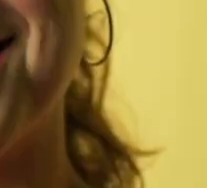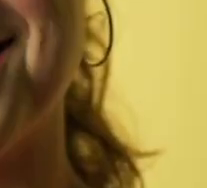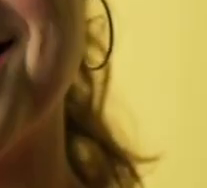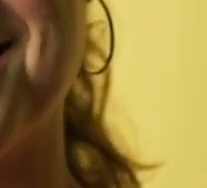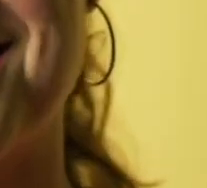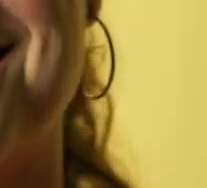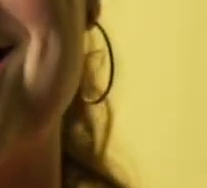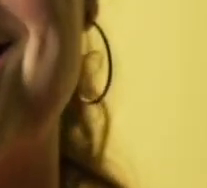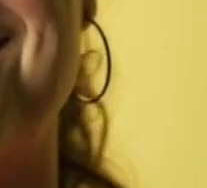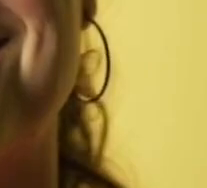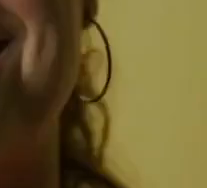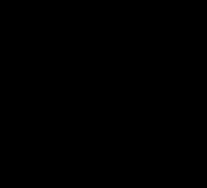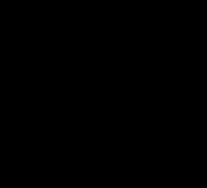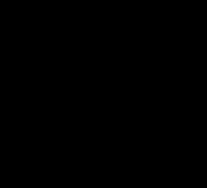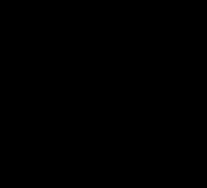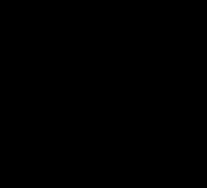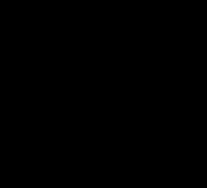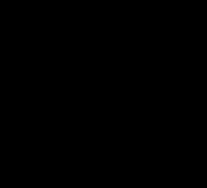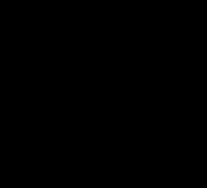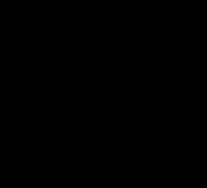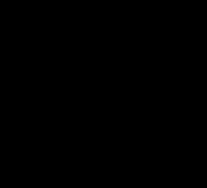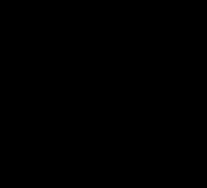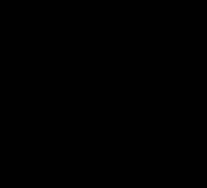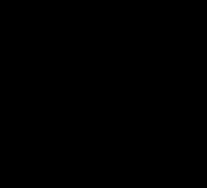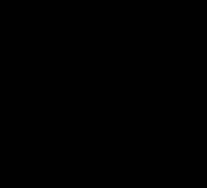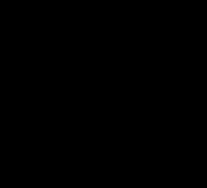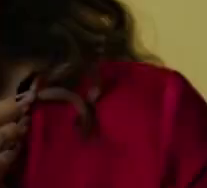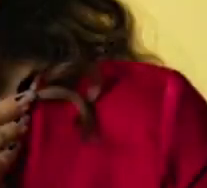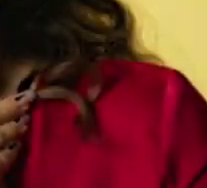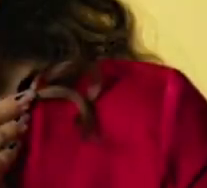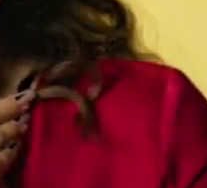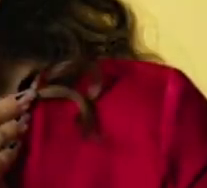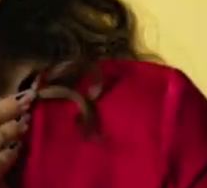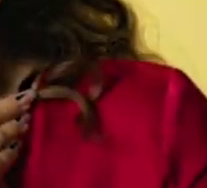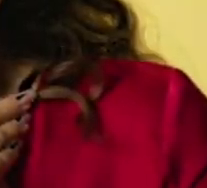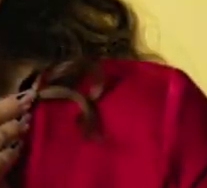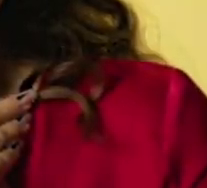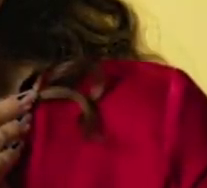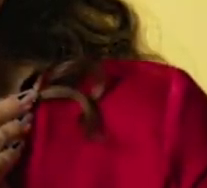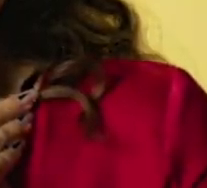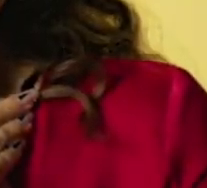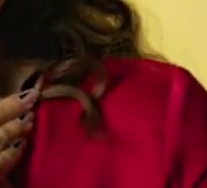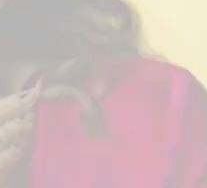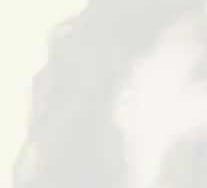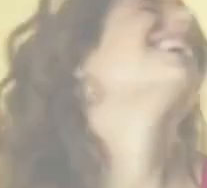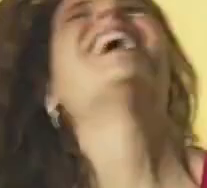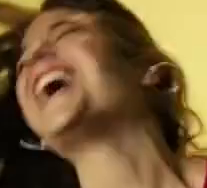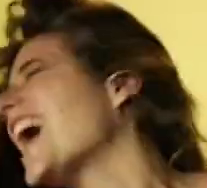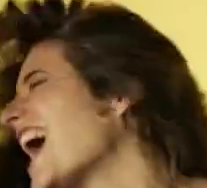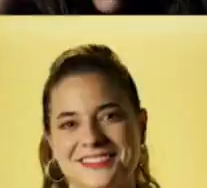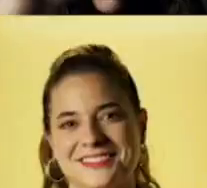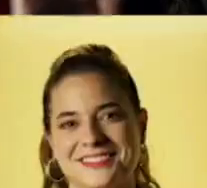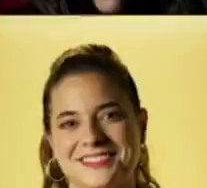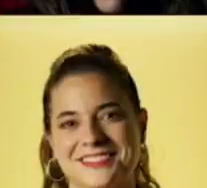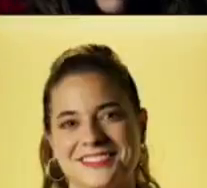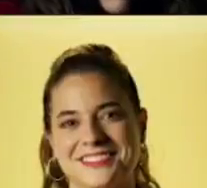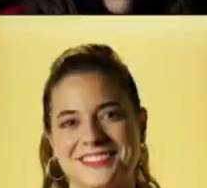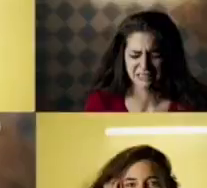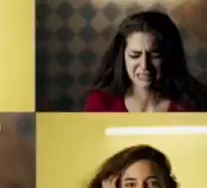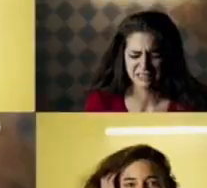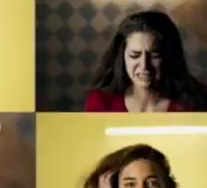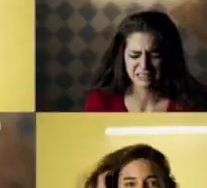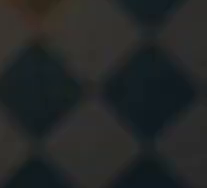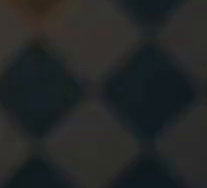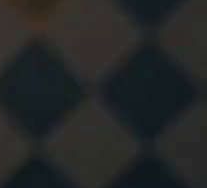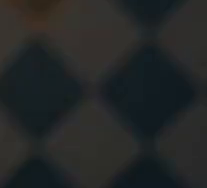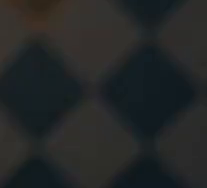en un domingo con tu familia. Esta es tu cara con fentanilo. Esta tu cara cuando ves el amanecer. Piénsalo bien. Al final, ¿con qué